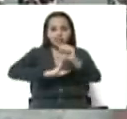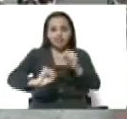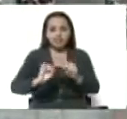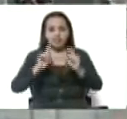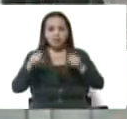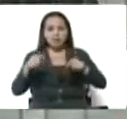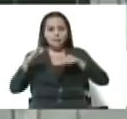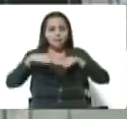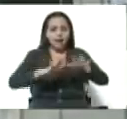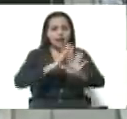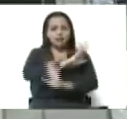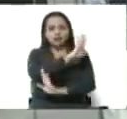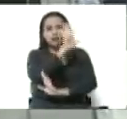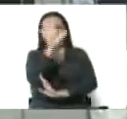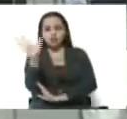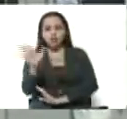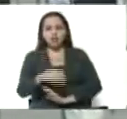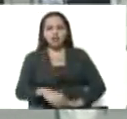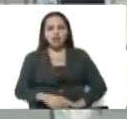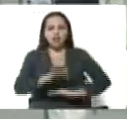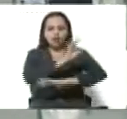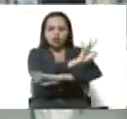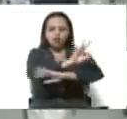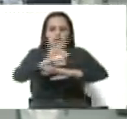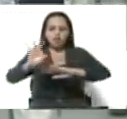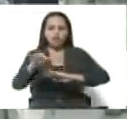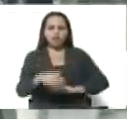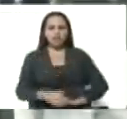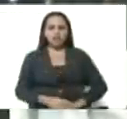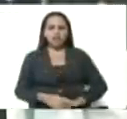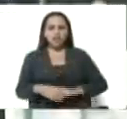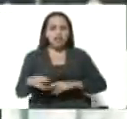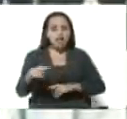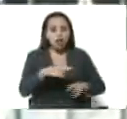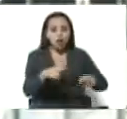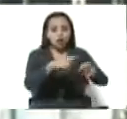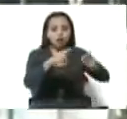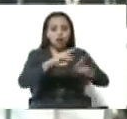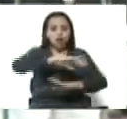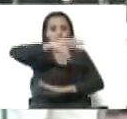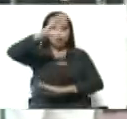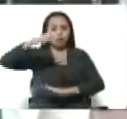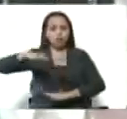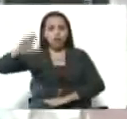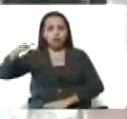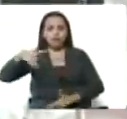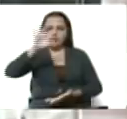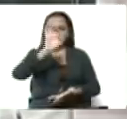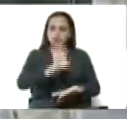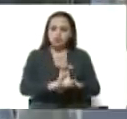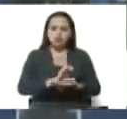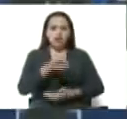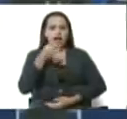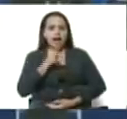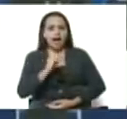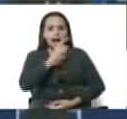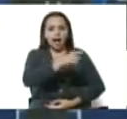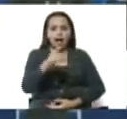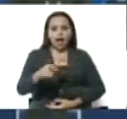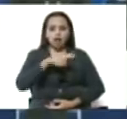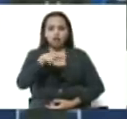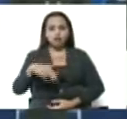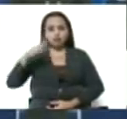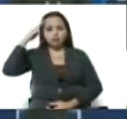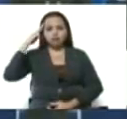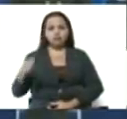en los cielos en la frontera en los ríos en las montañas en las ciudades ahí están nuestras fuerzas